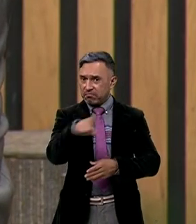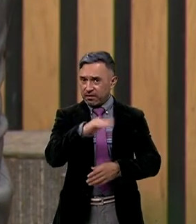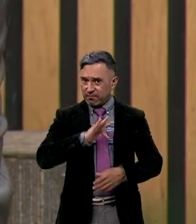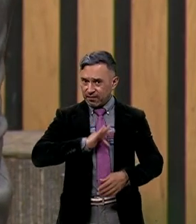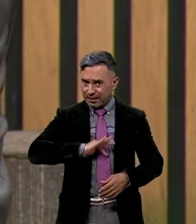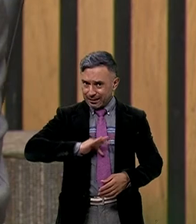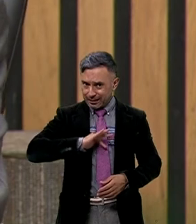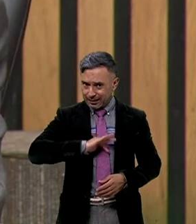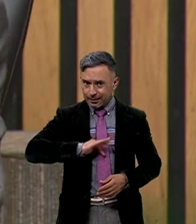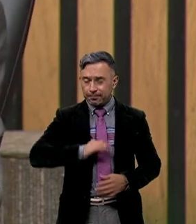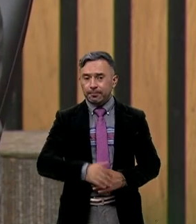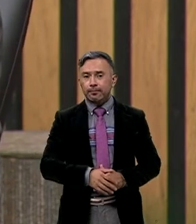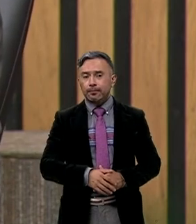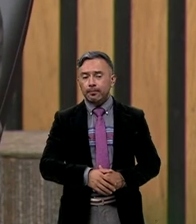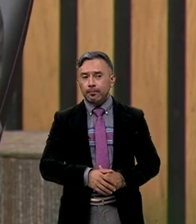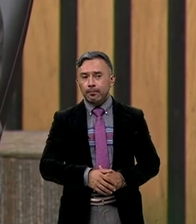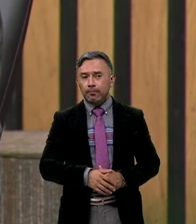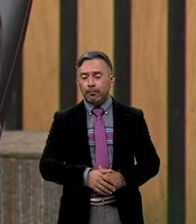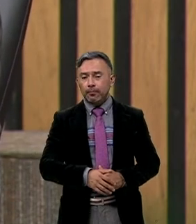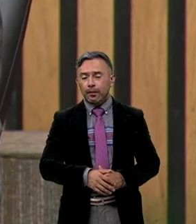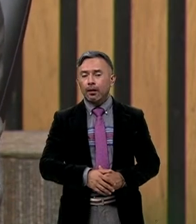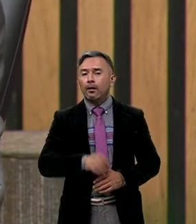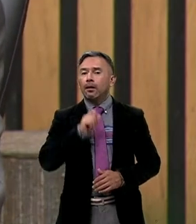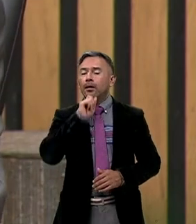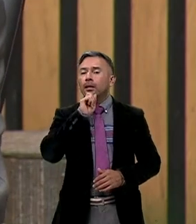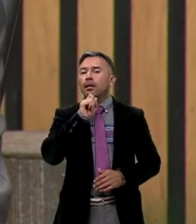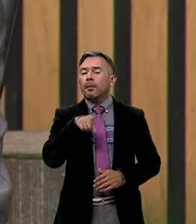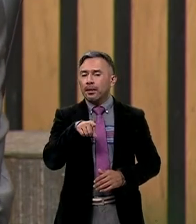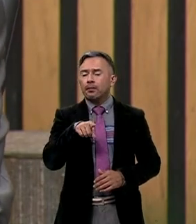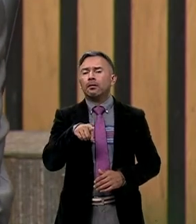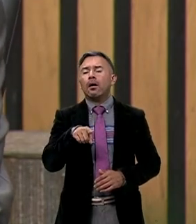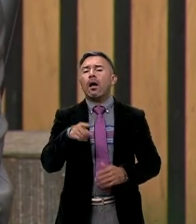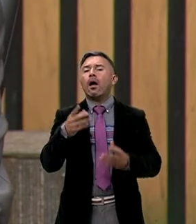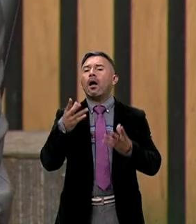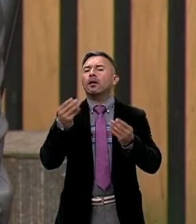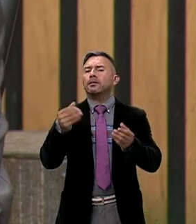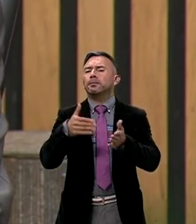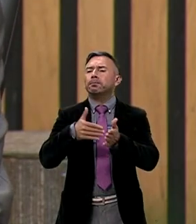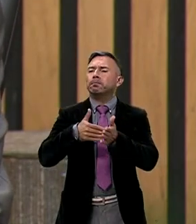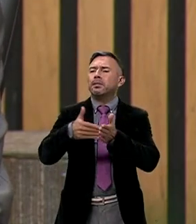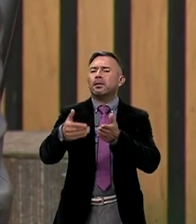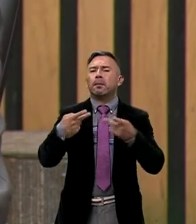y hay que reconocer el trabajo de miles de personas